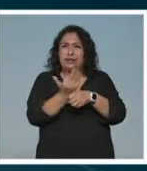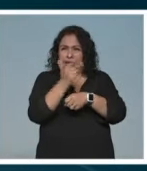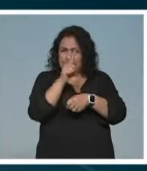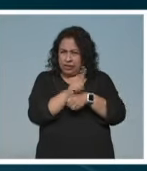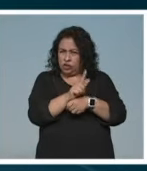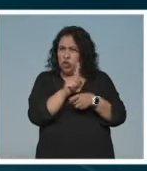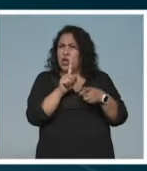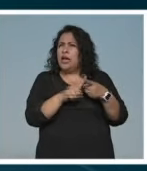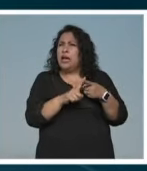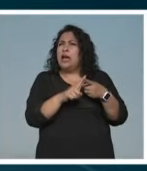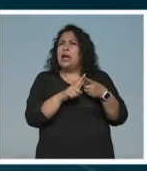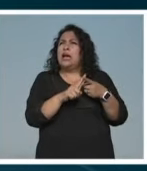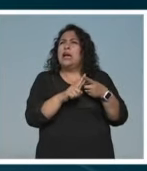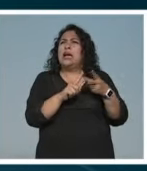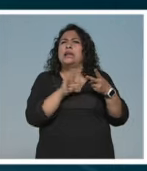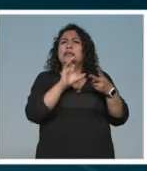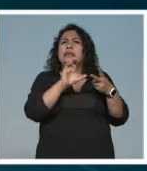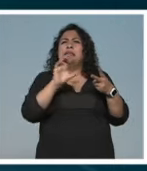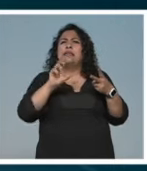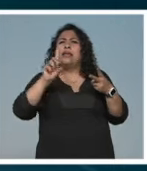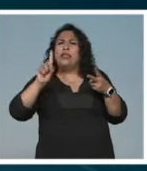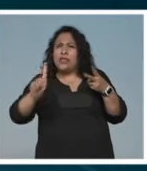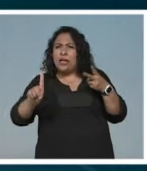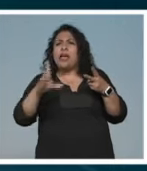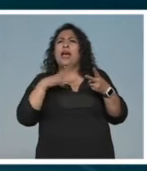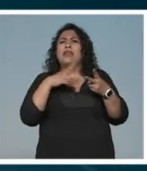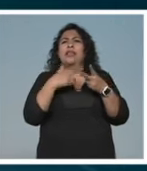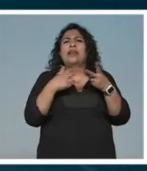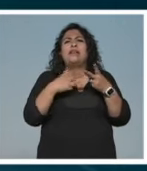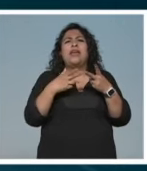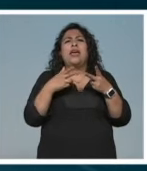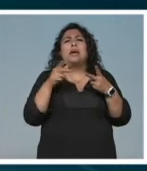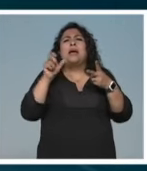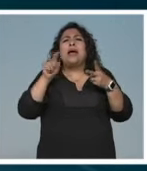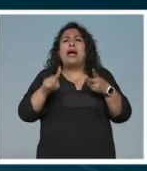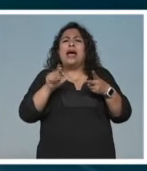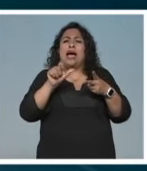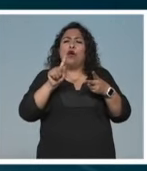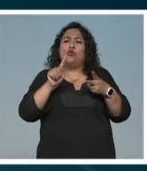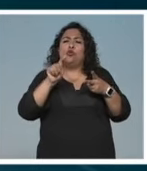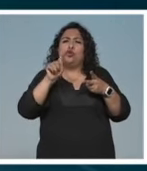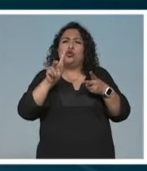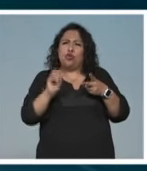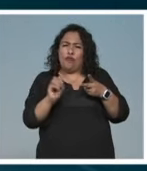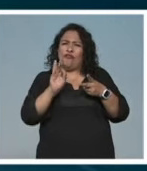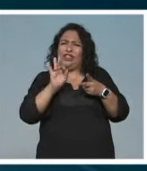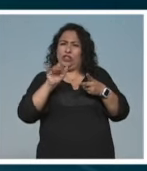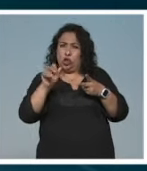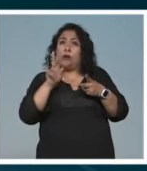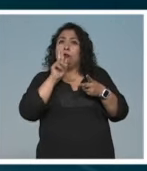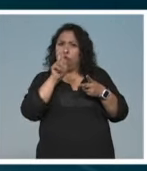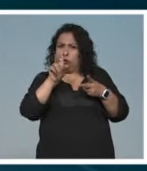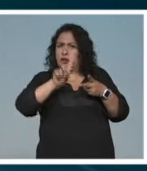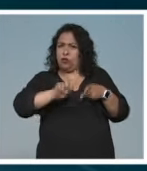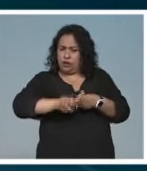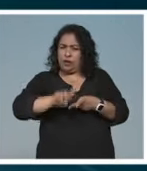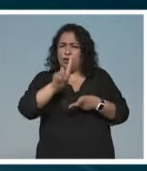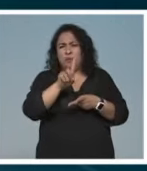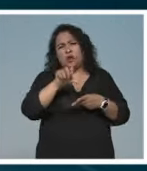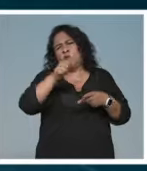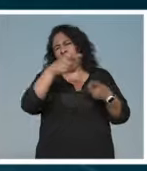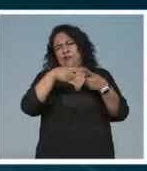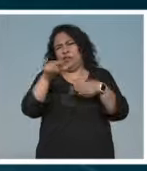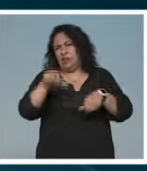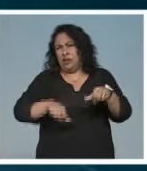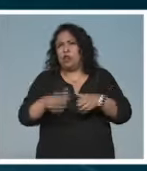el Centro de Cultura Digital, donde habrá un taller de autoficción, que también los resultados se podrán ver el día domingo. Y como eso, muchísimas actividades más,